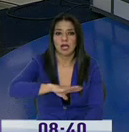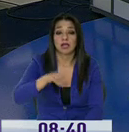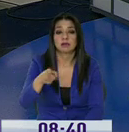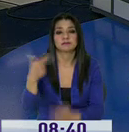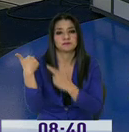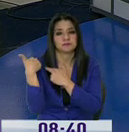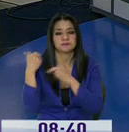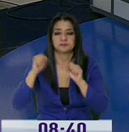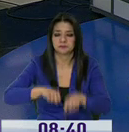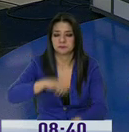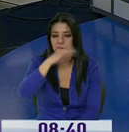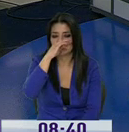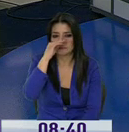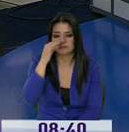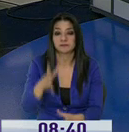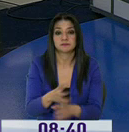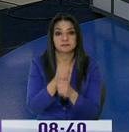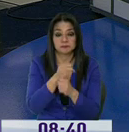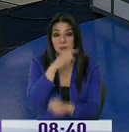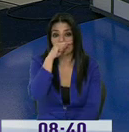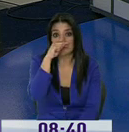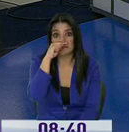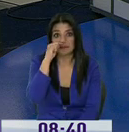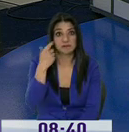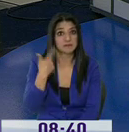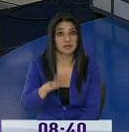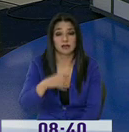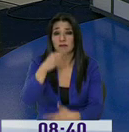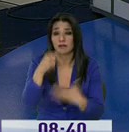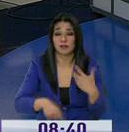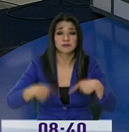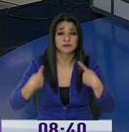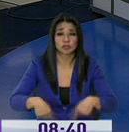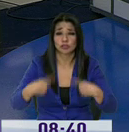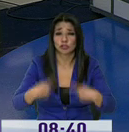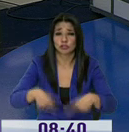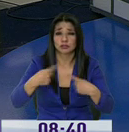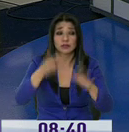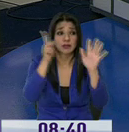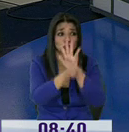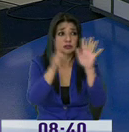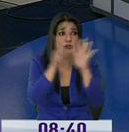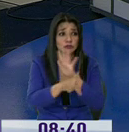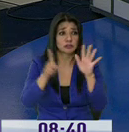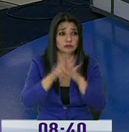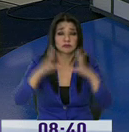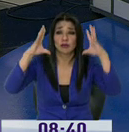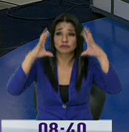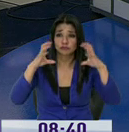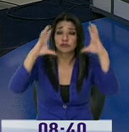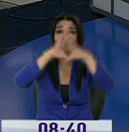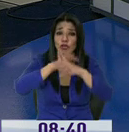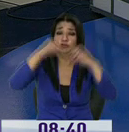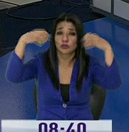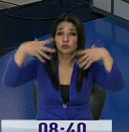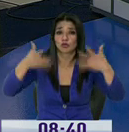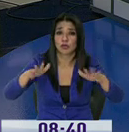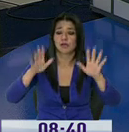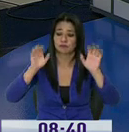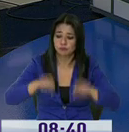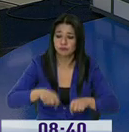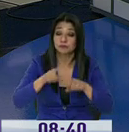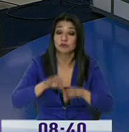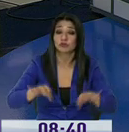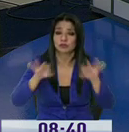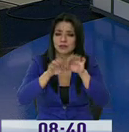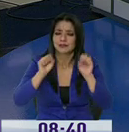también, prestar la seguridad, porque ya son varios durante la semana que denuncian que están totalmente oscuras durante la noche. Importantísimo. O